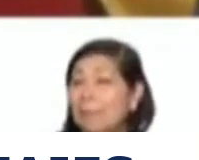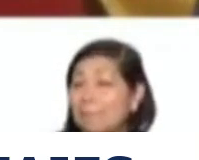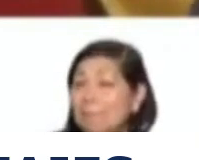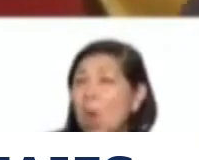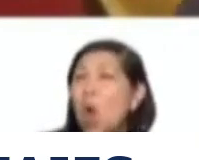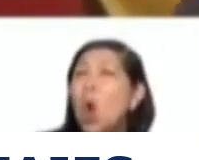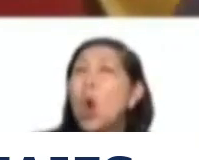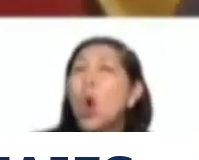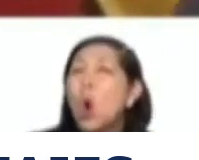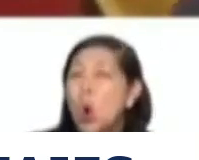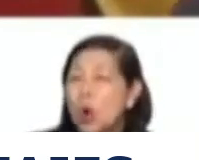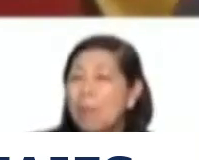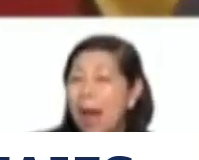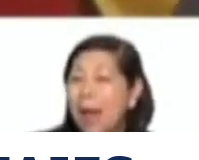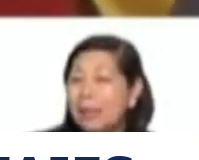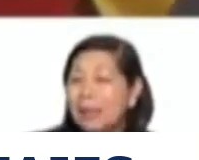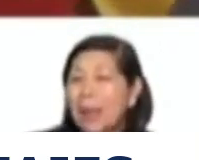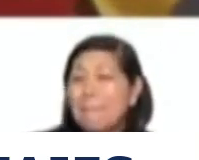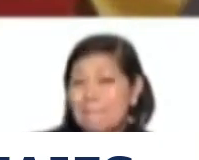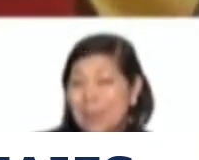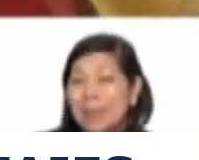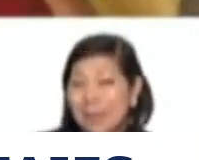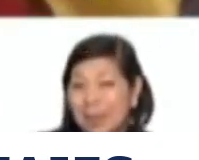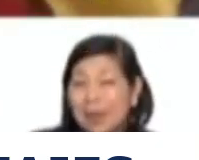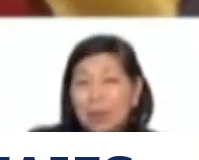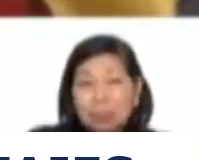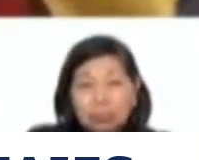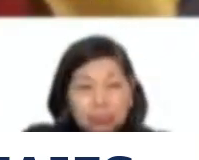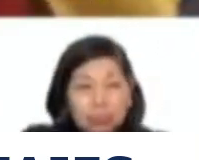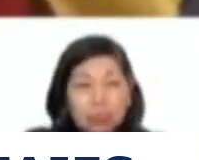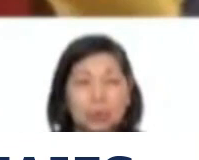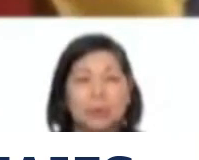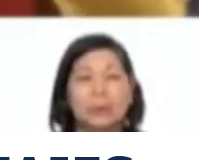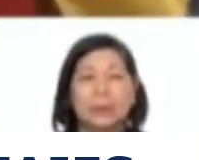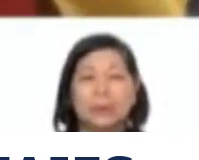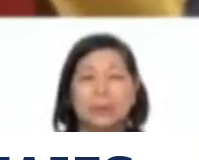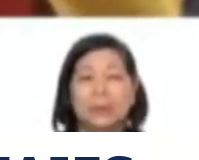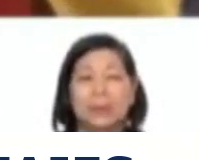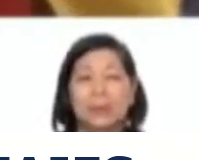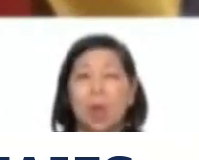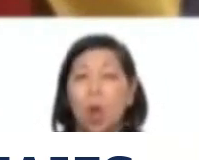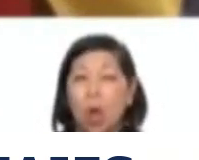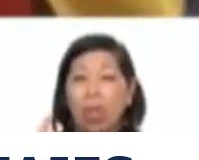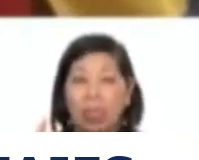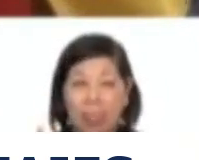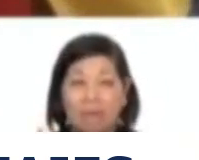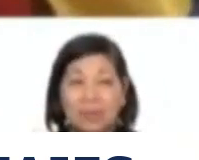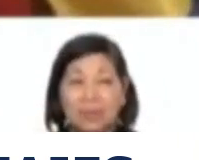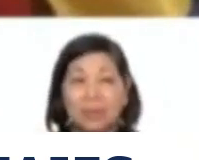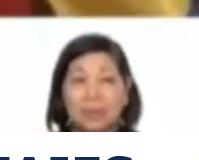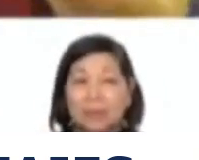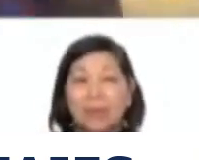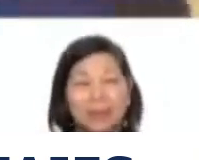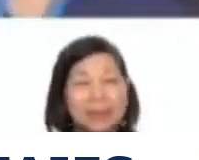debe defender el pueblo, dado que él sí puede hacerlo y pedir la nulidad en vía civil de una buena vez y no arbitral, ya que por